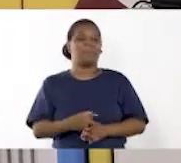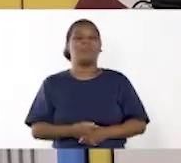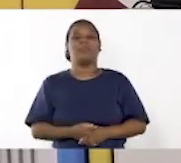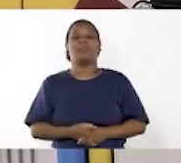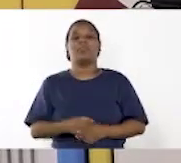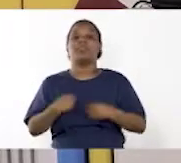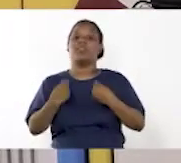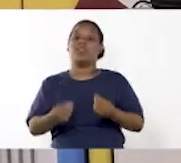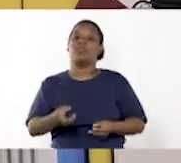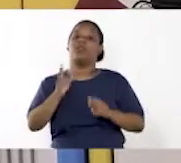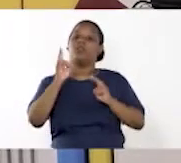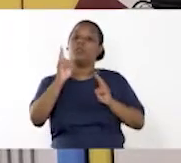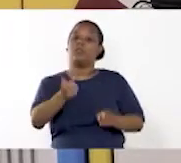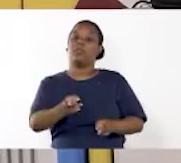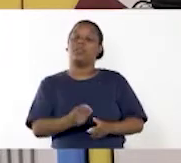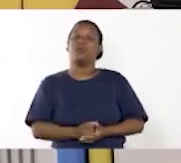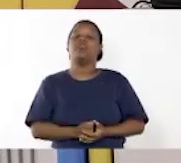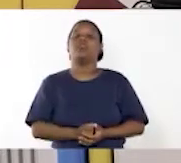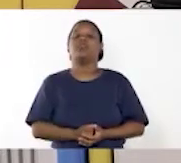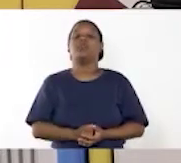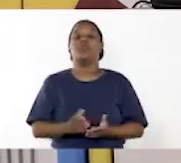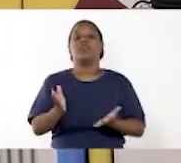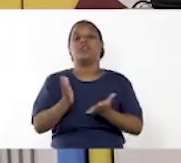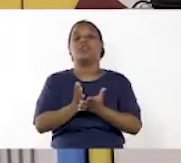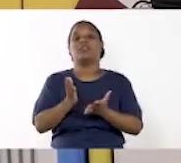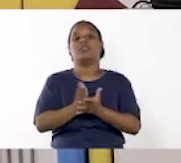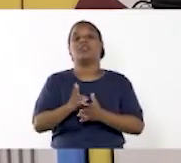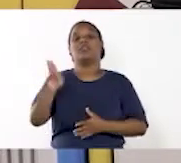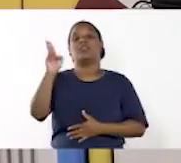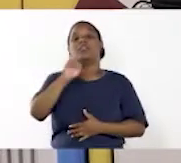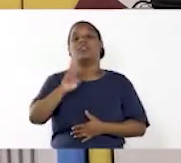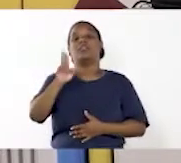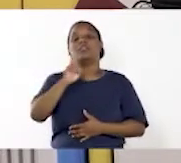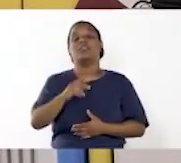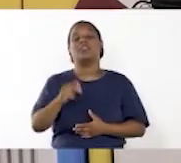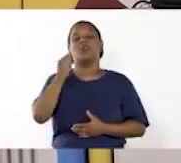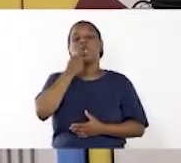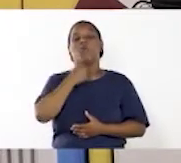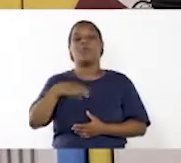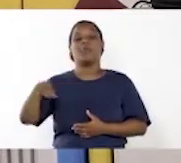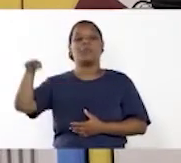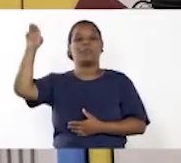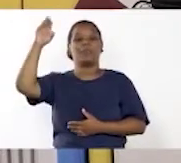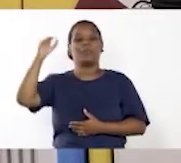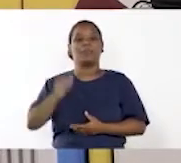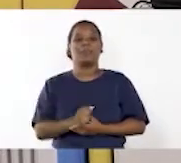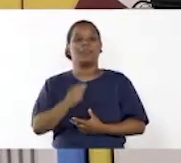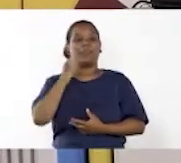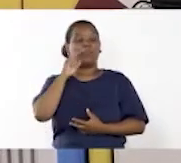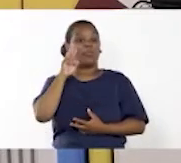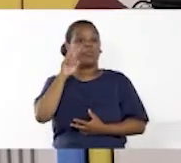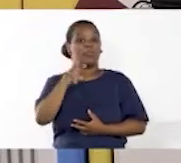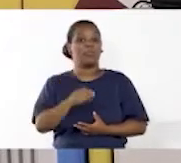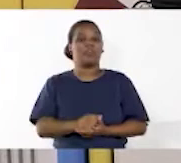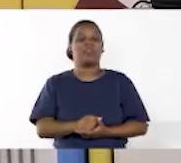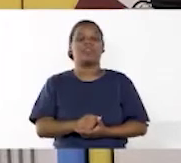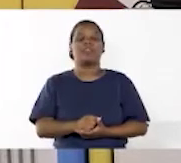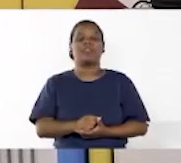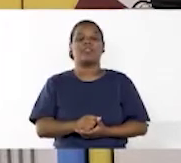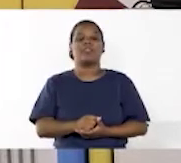dando orientaciones al estudiantado de la educación de jóvenes y adultos con vista a